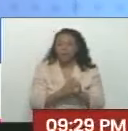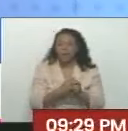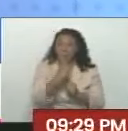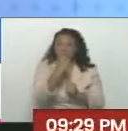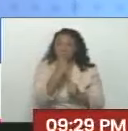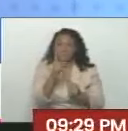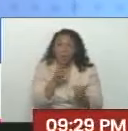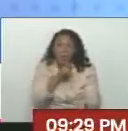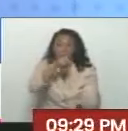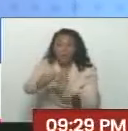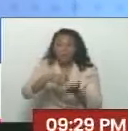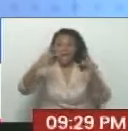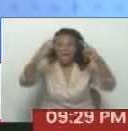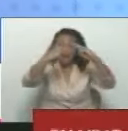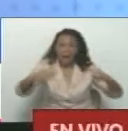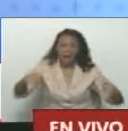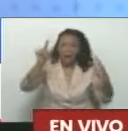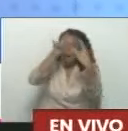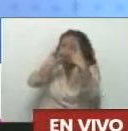Primero llegábamos en carpas.